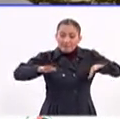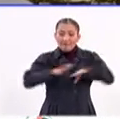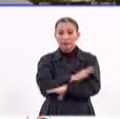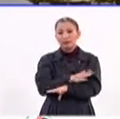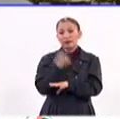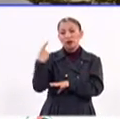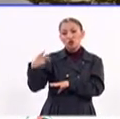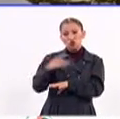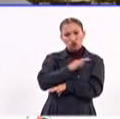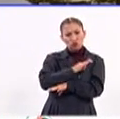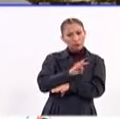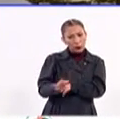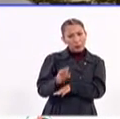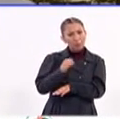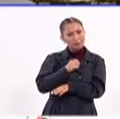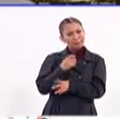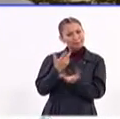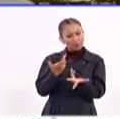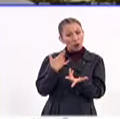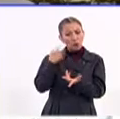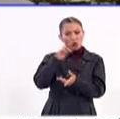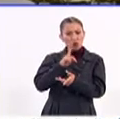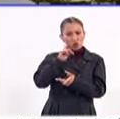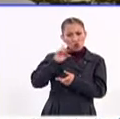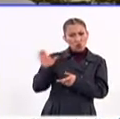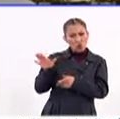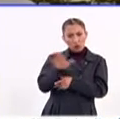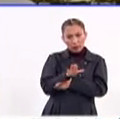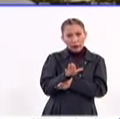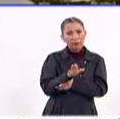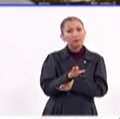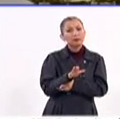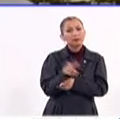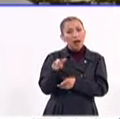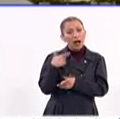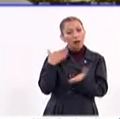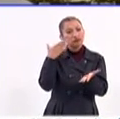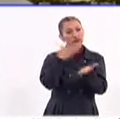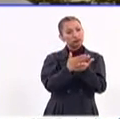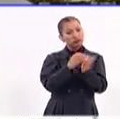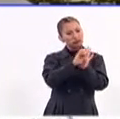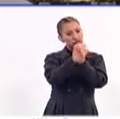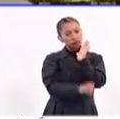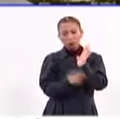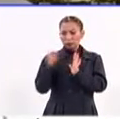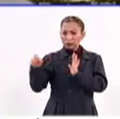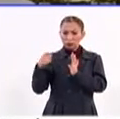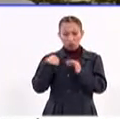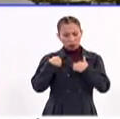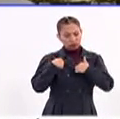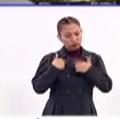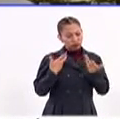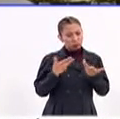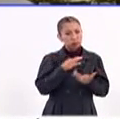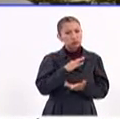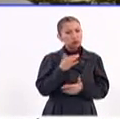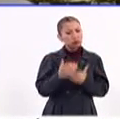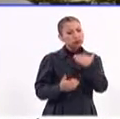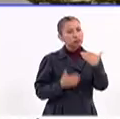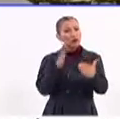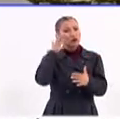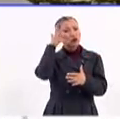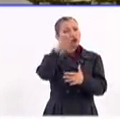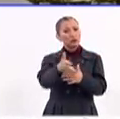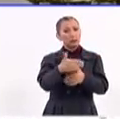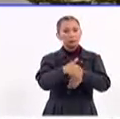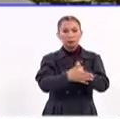sus capacidades como chicas para ser mujeres ejemplares ellas mismas en un